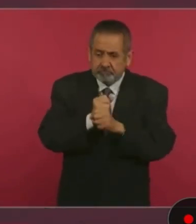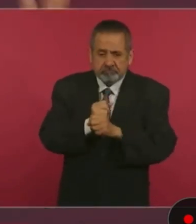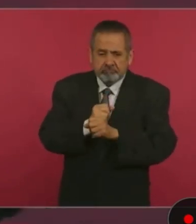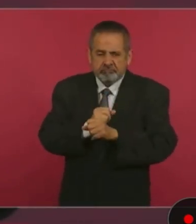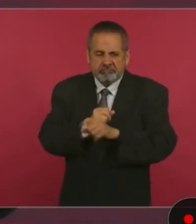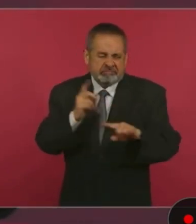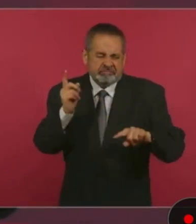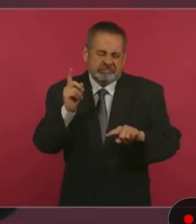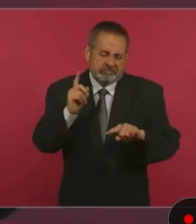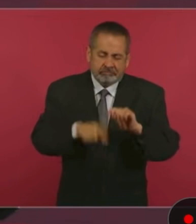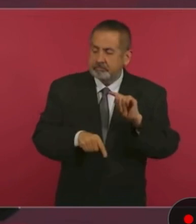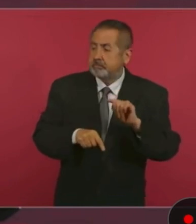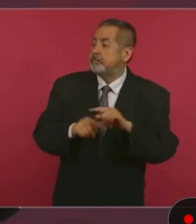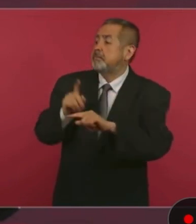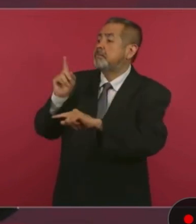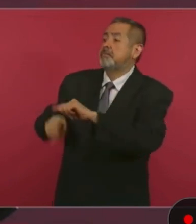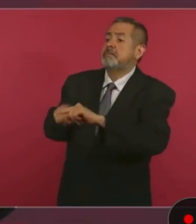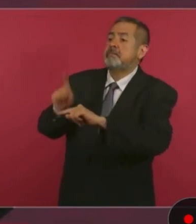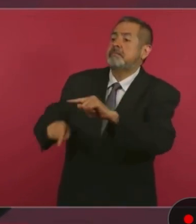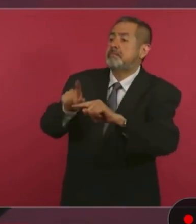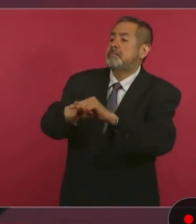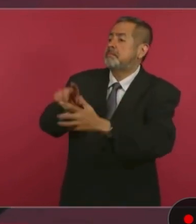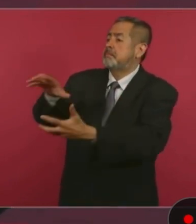los privatizaron